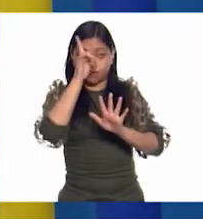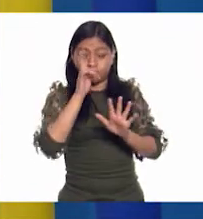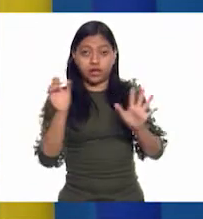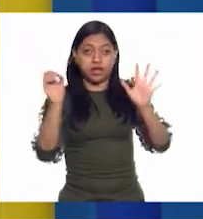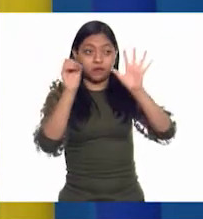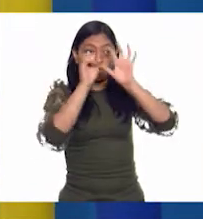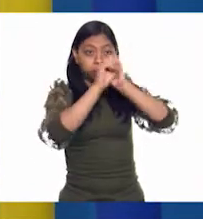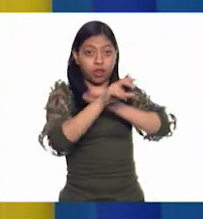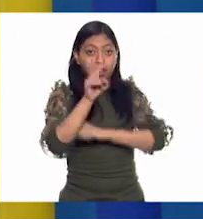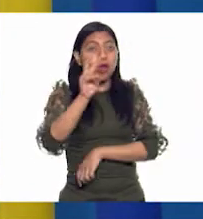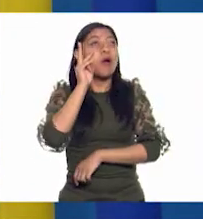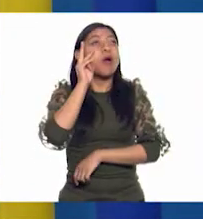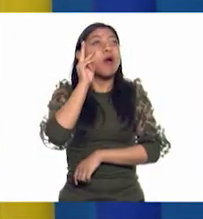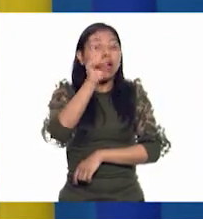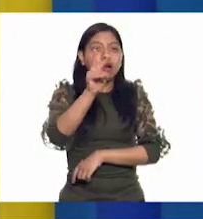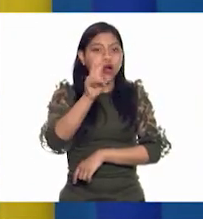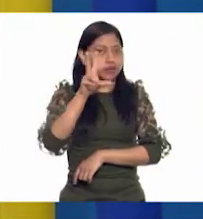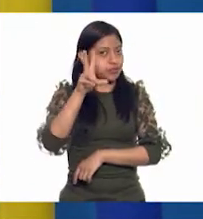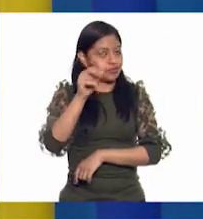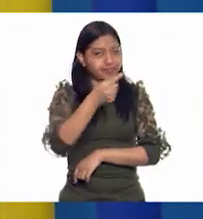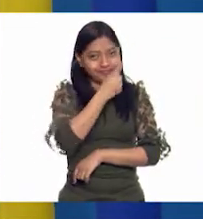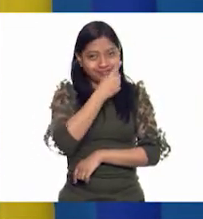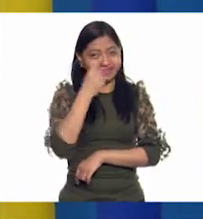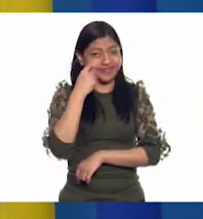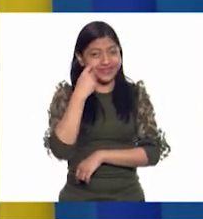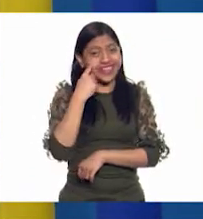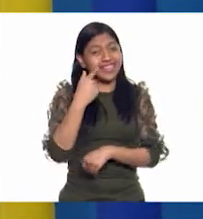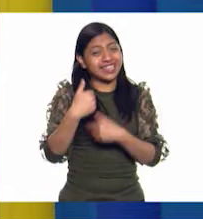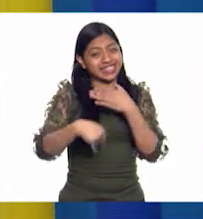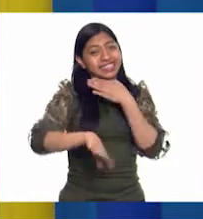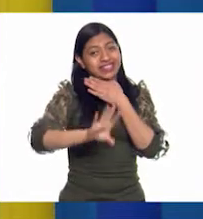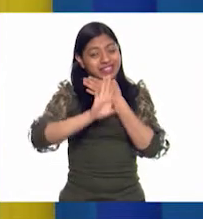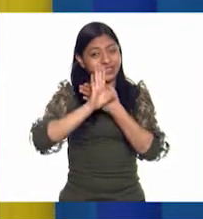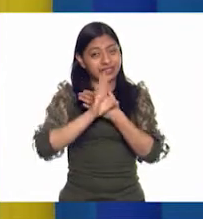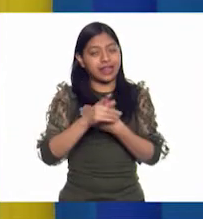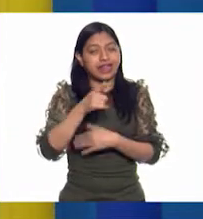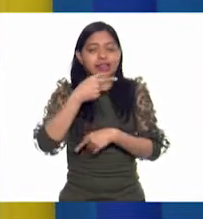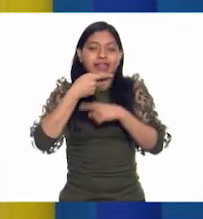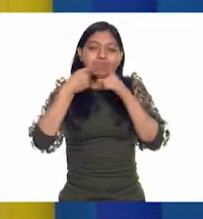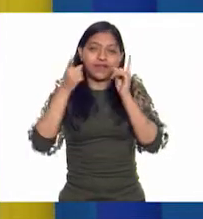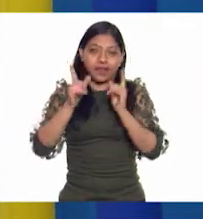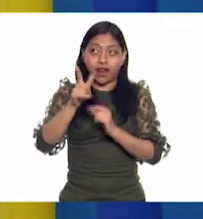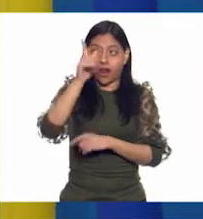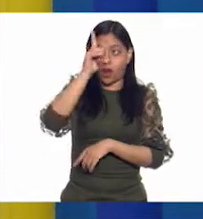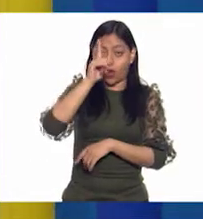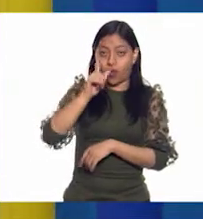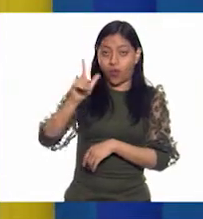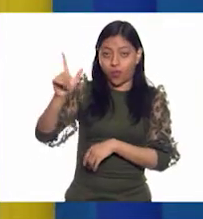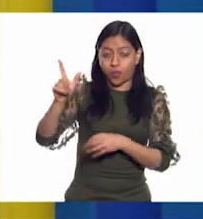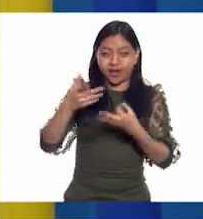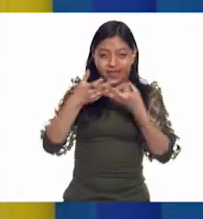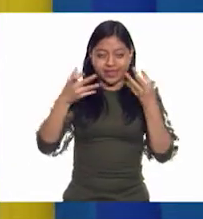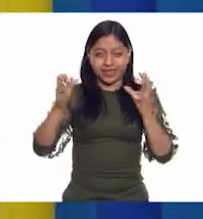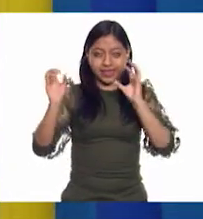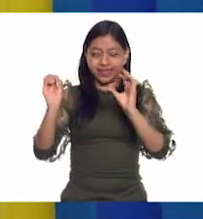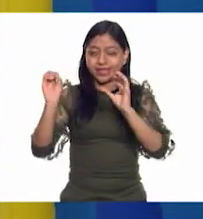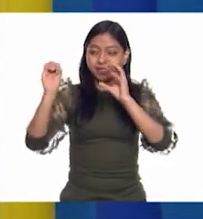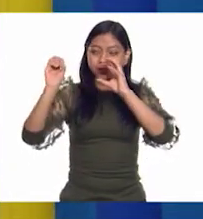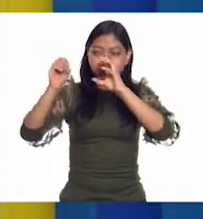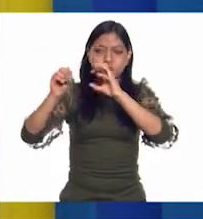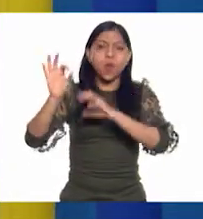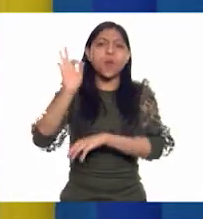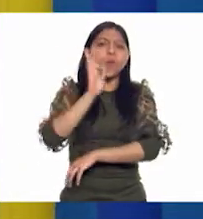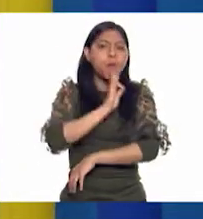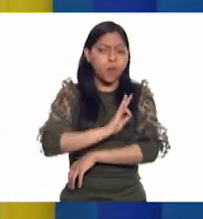ver directamente porque causan daño a la vista, a diferencia de los eclipses de luna, que sí se pueden observar sin ningún